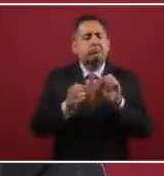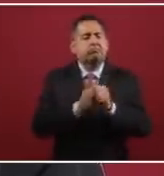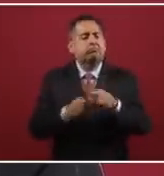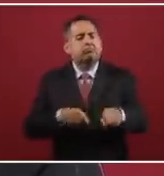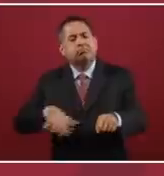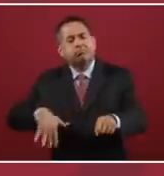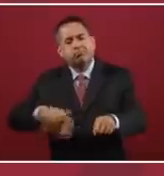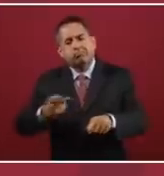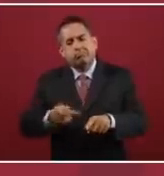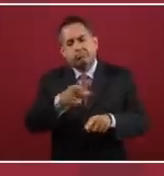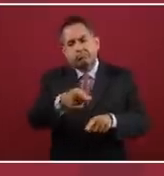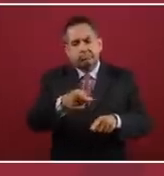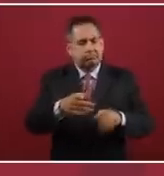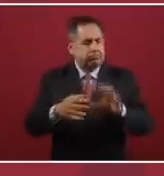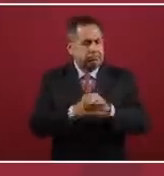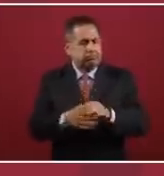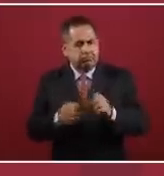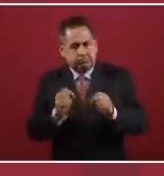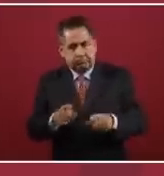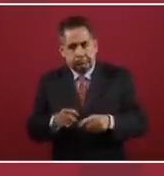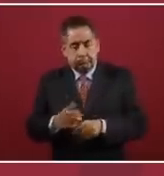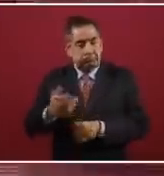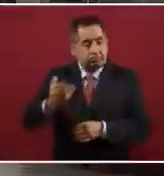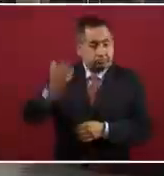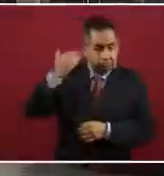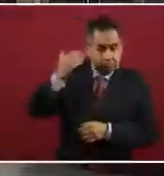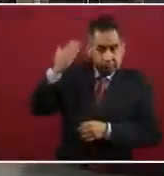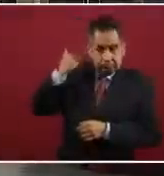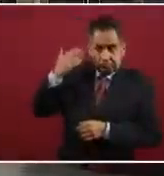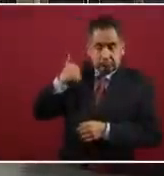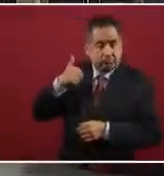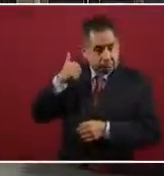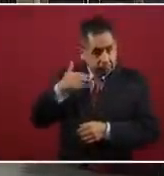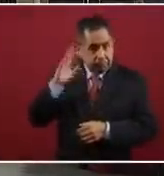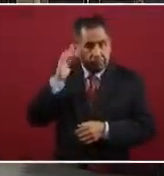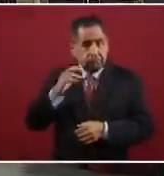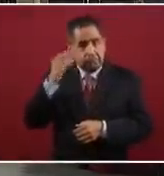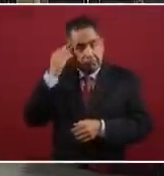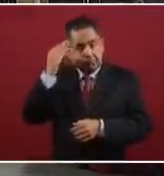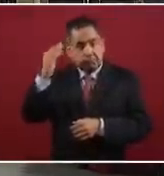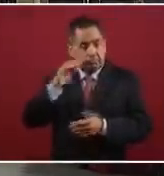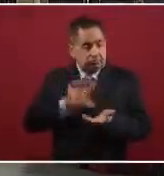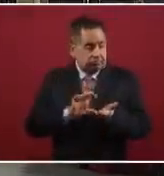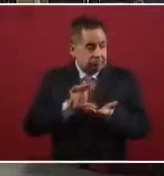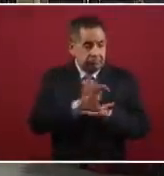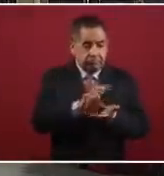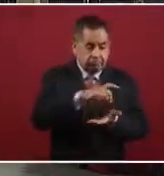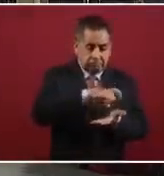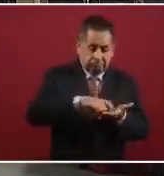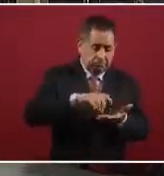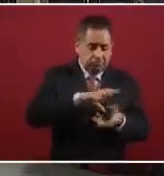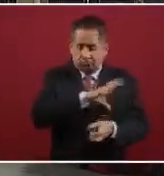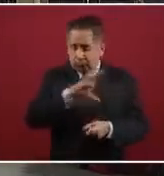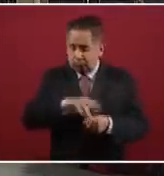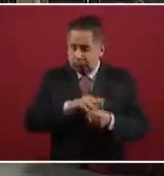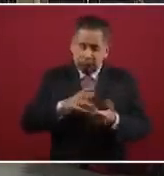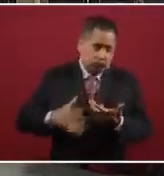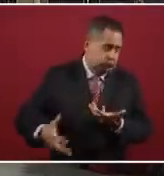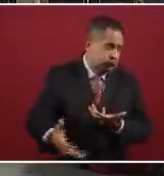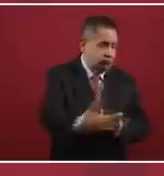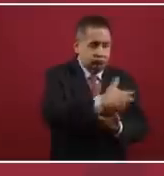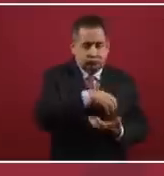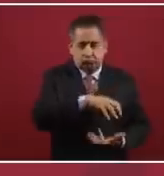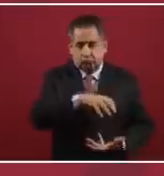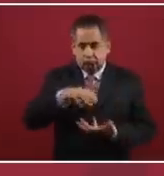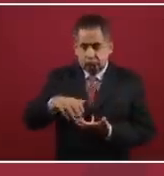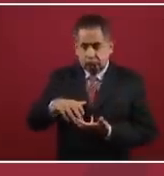pregunta que nos hacías tú. Antiguamente, en los precios de garantía, cuando se adquiría la totalidad, si así